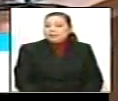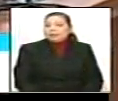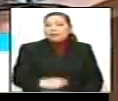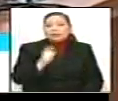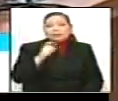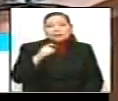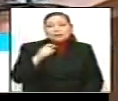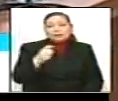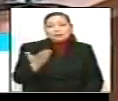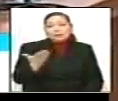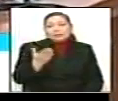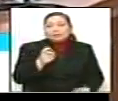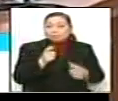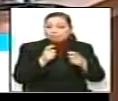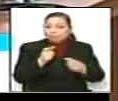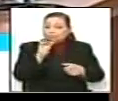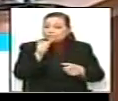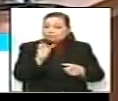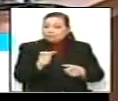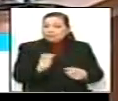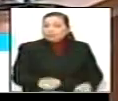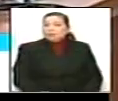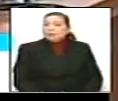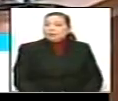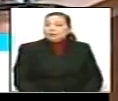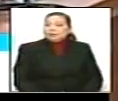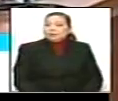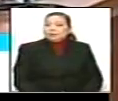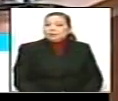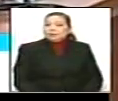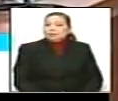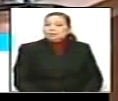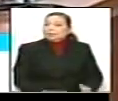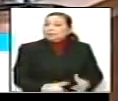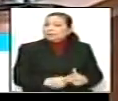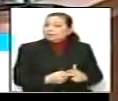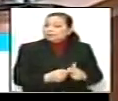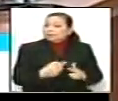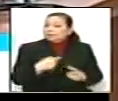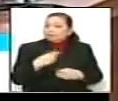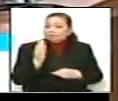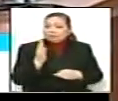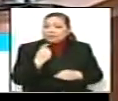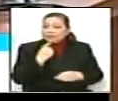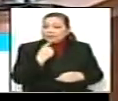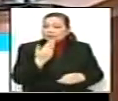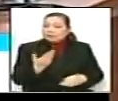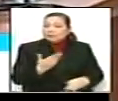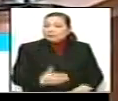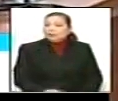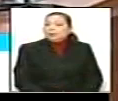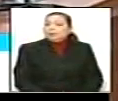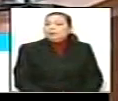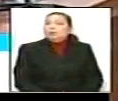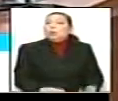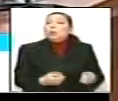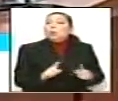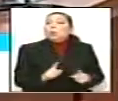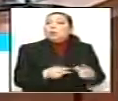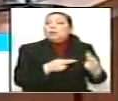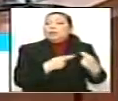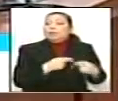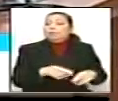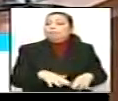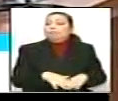Necesitamos necesariamente un supervisor. Quiero empezar esta mi exposición indicando lo siguiente. Cuando se asume